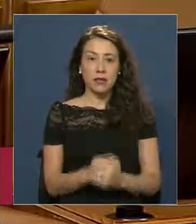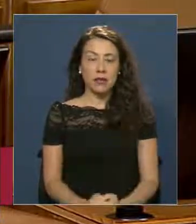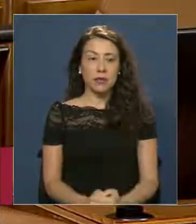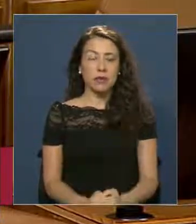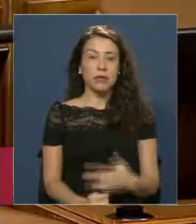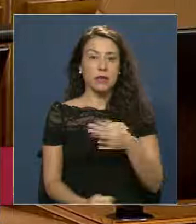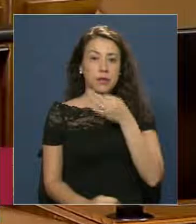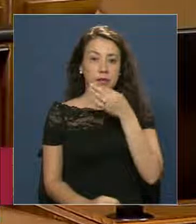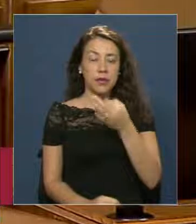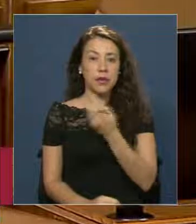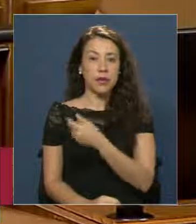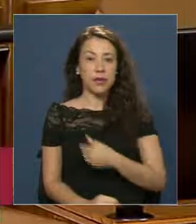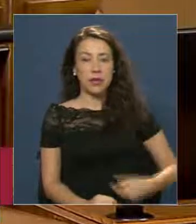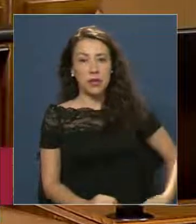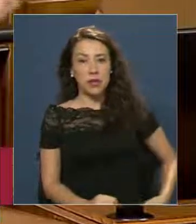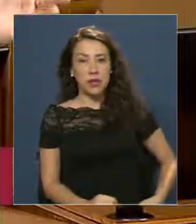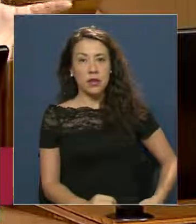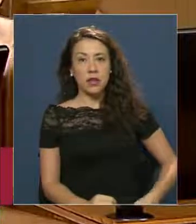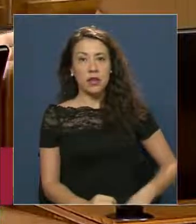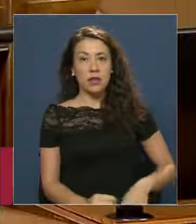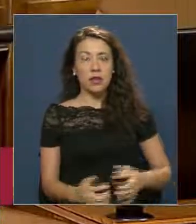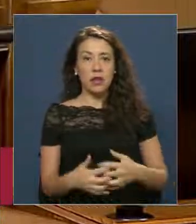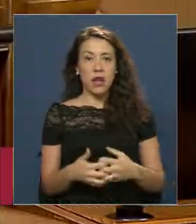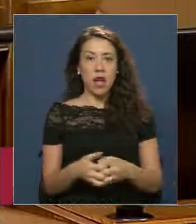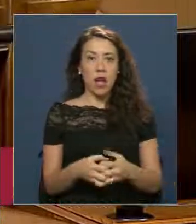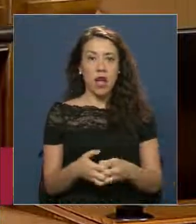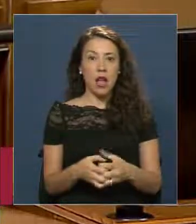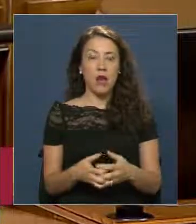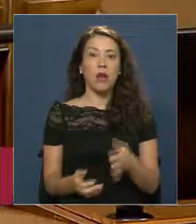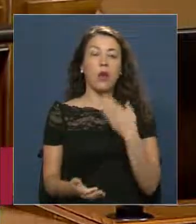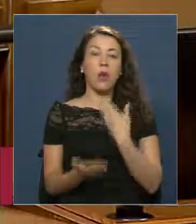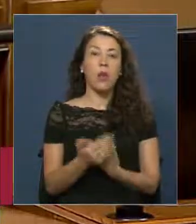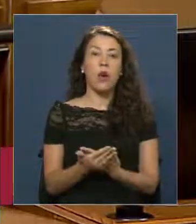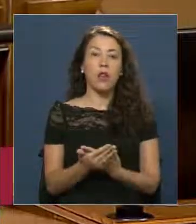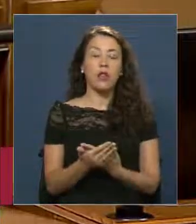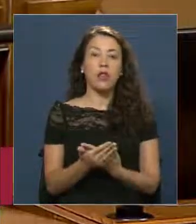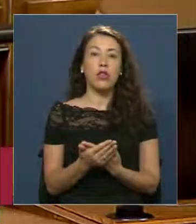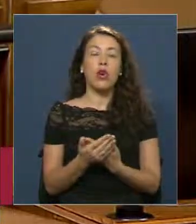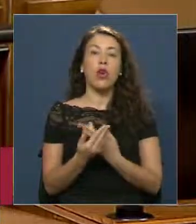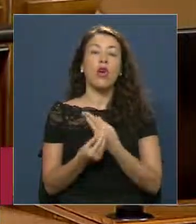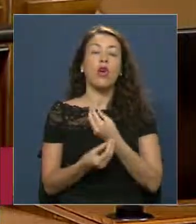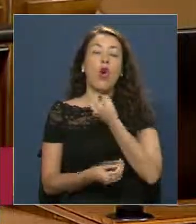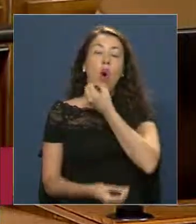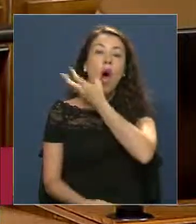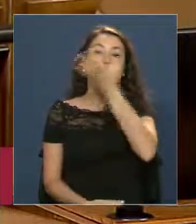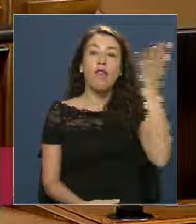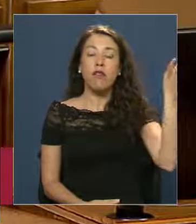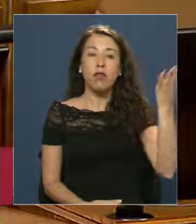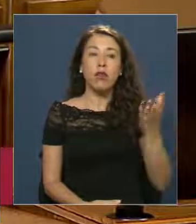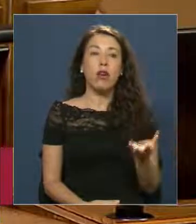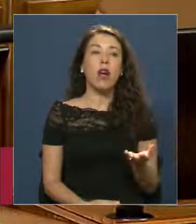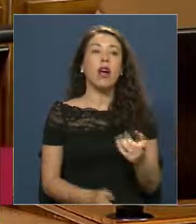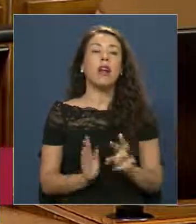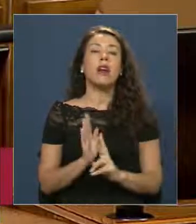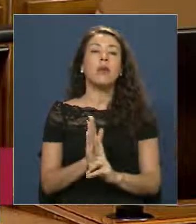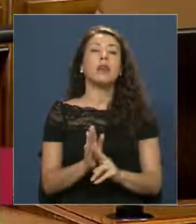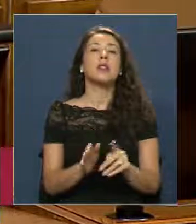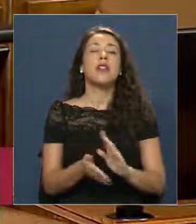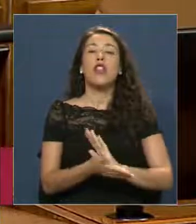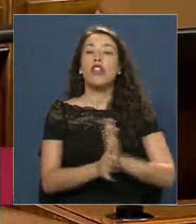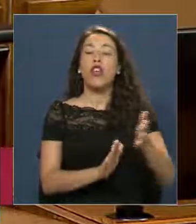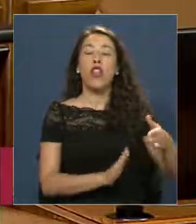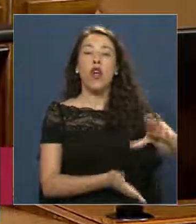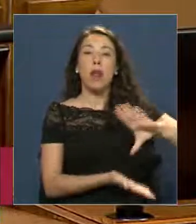dijo muy bien el presidente Patricio Aylwin cuando lo dio a conocer y a nombre de la nación